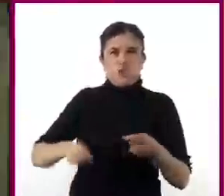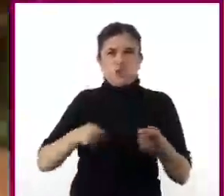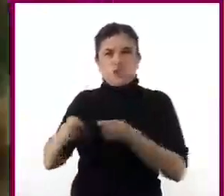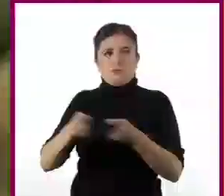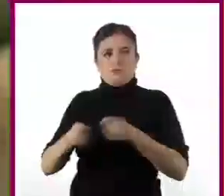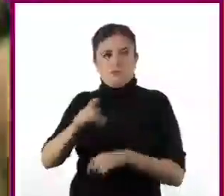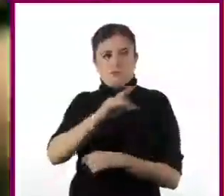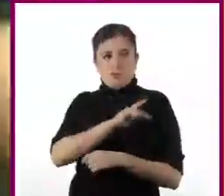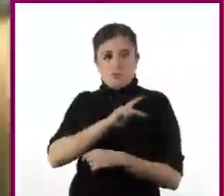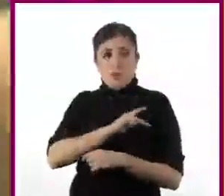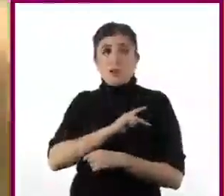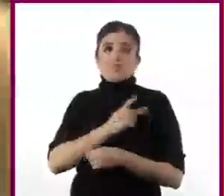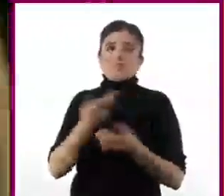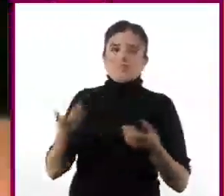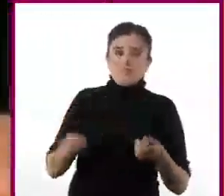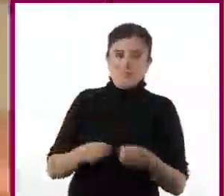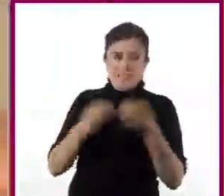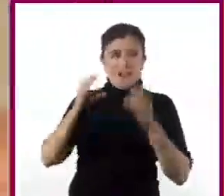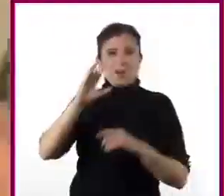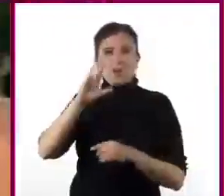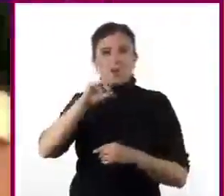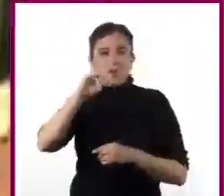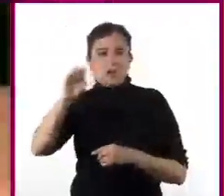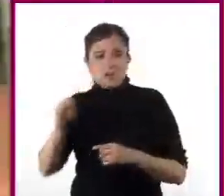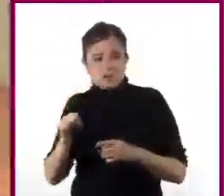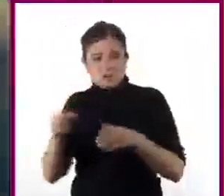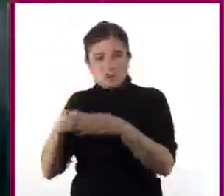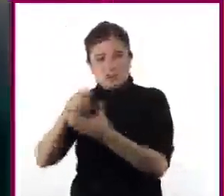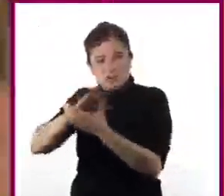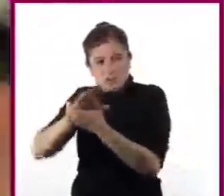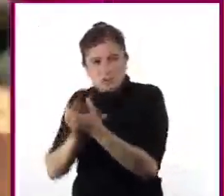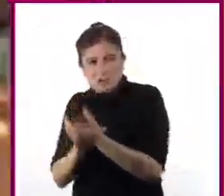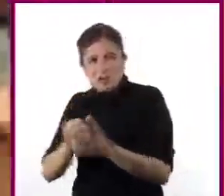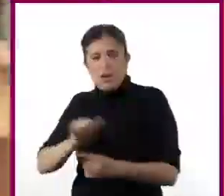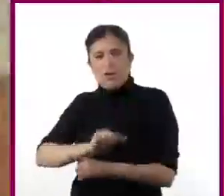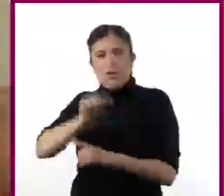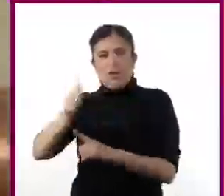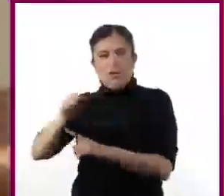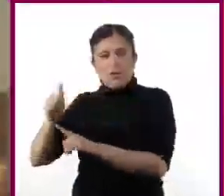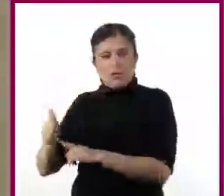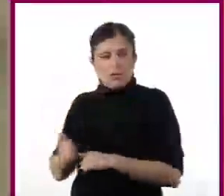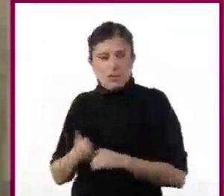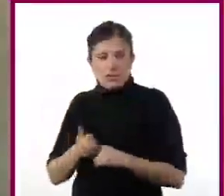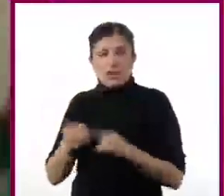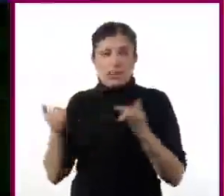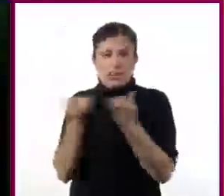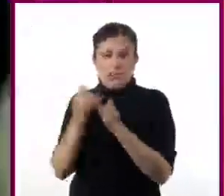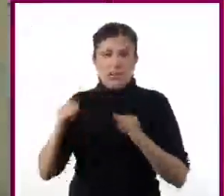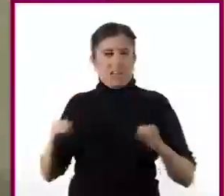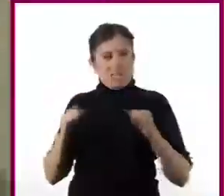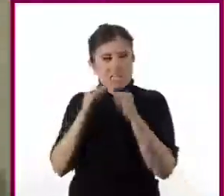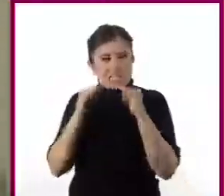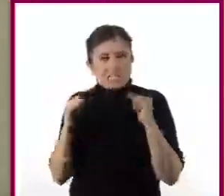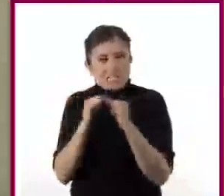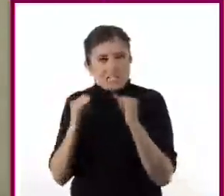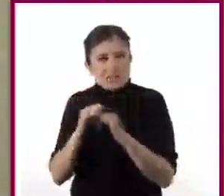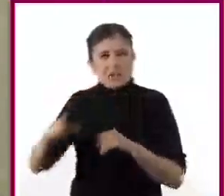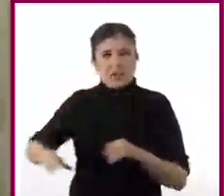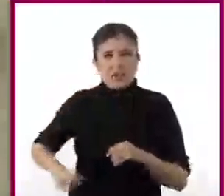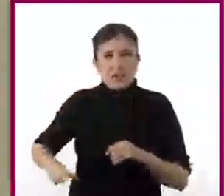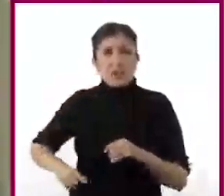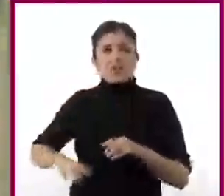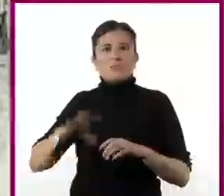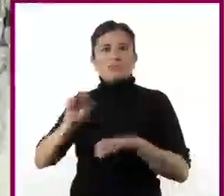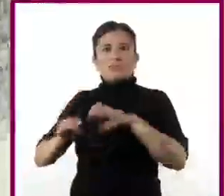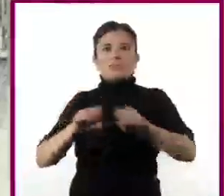propio y por supuesto que criollos u otras figuras de orden local o por supuesto instituciones cobraran mayor